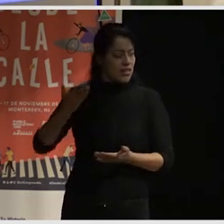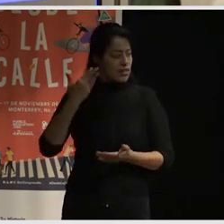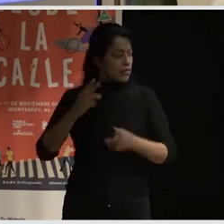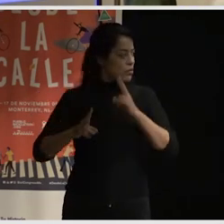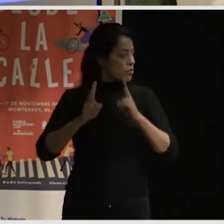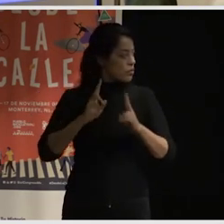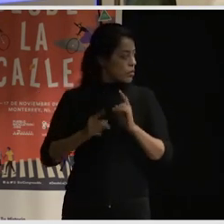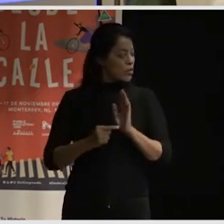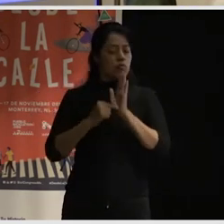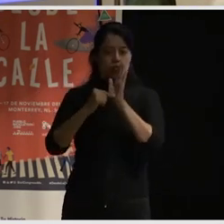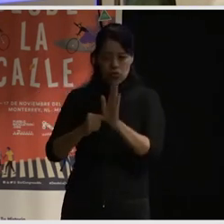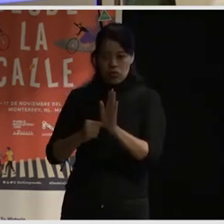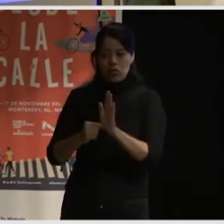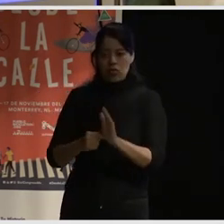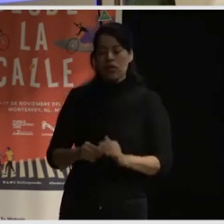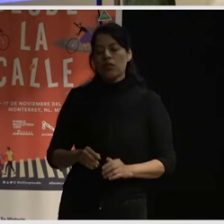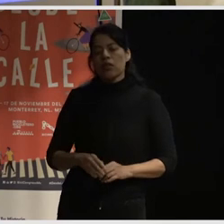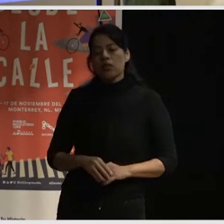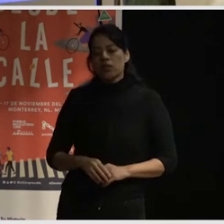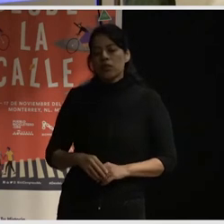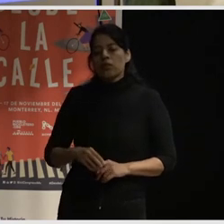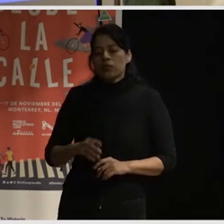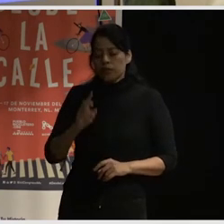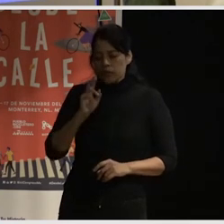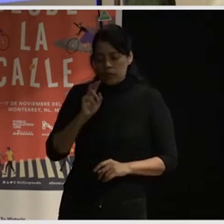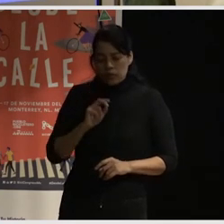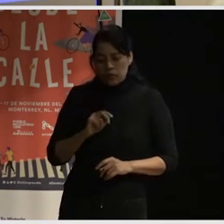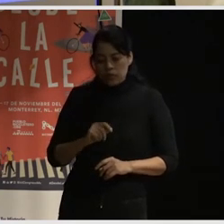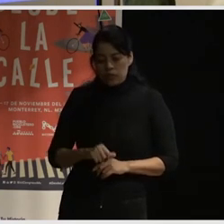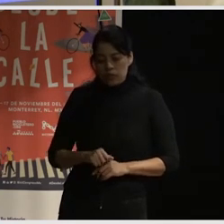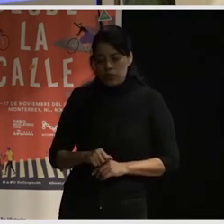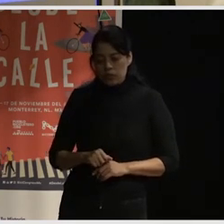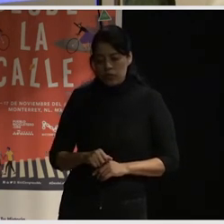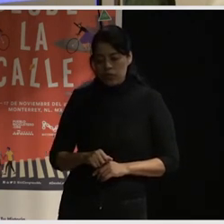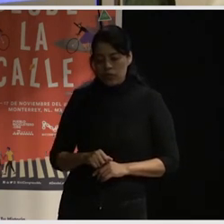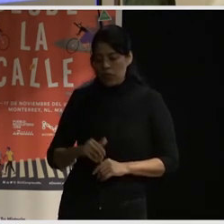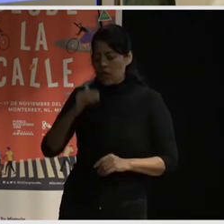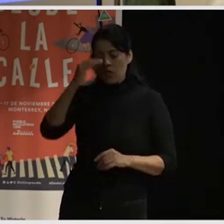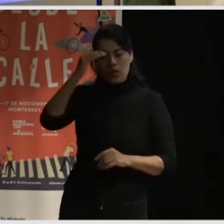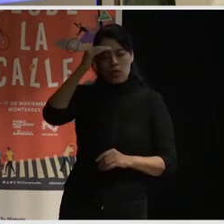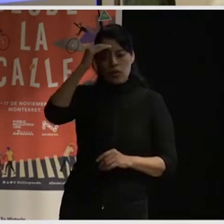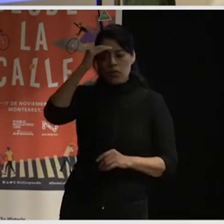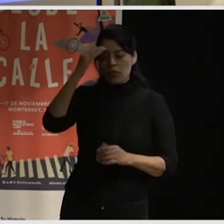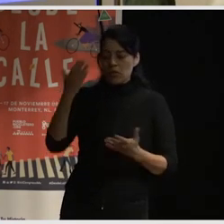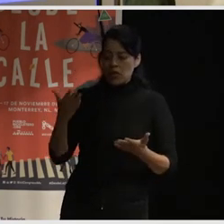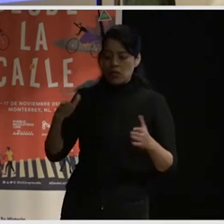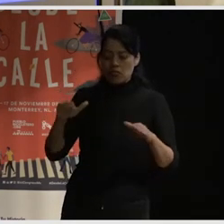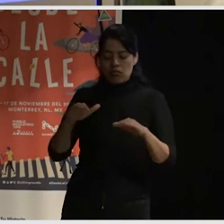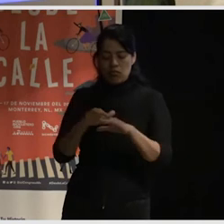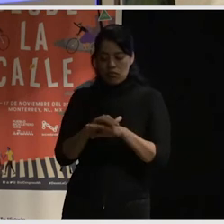pues lo comprobamos y que bueno efectivamente no pienso no fueron pensados para sustituir a las mediciones